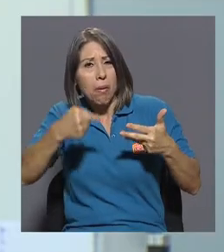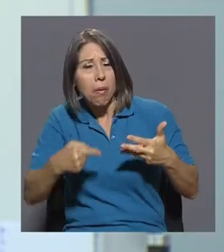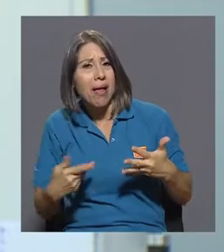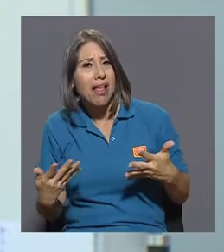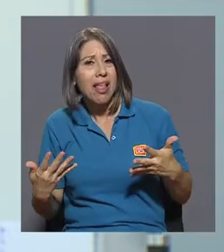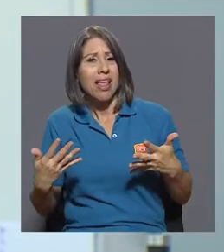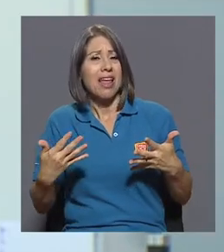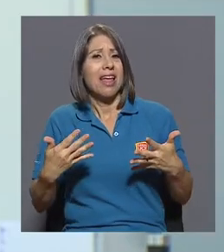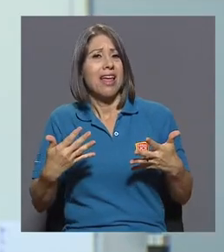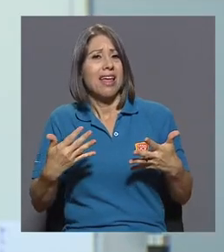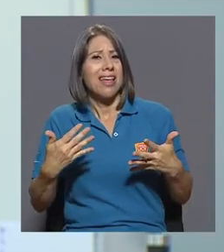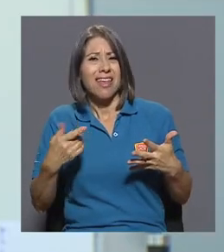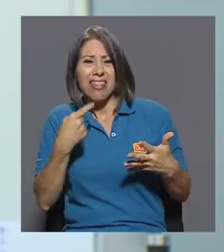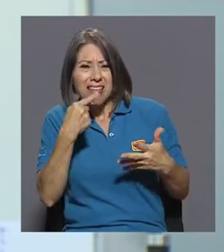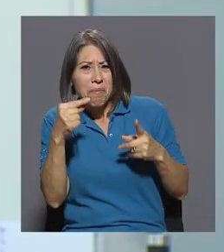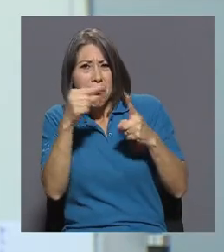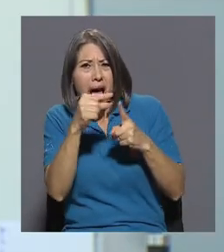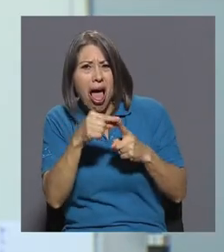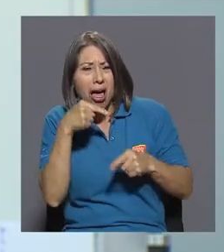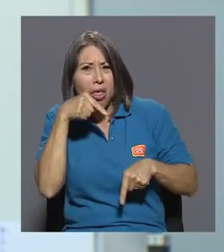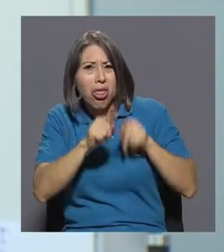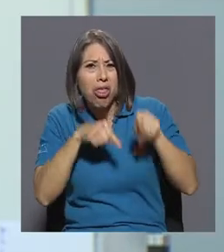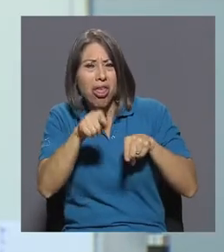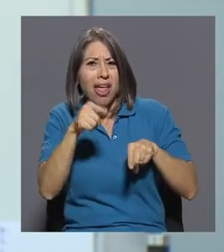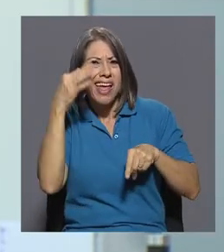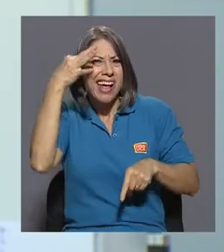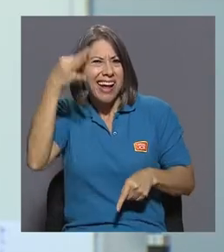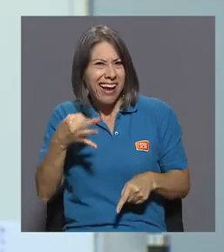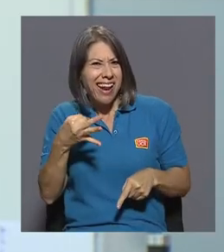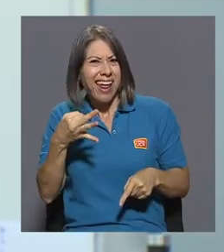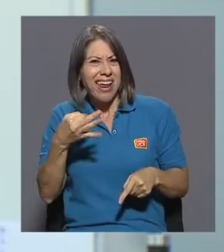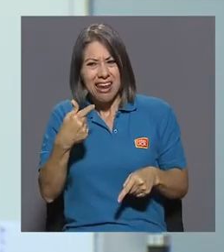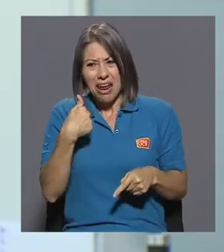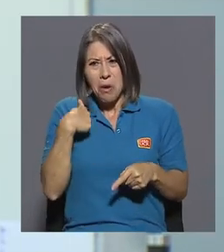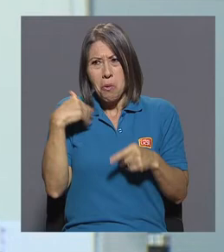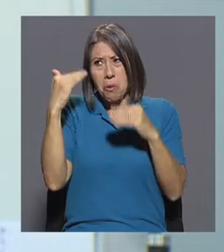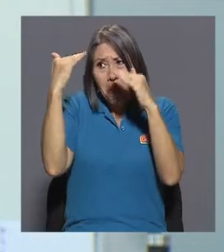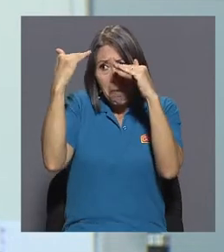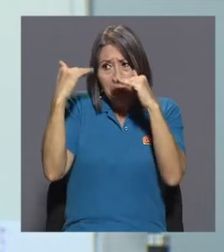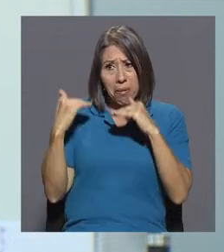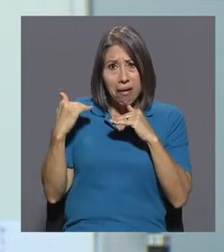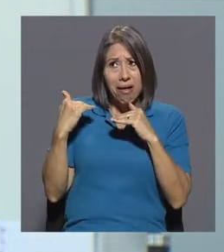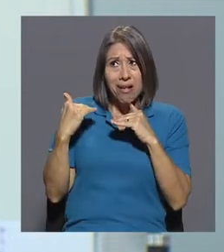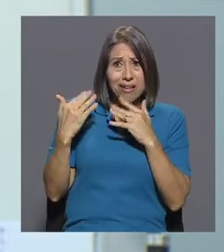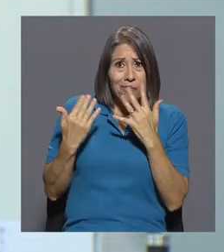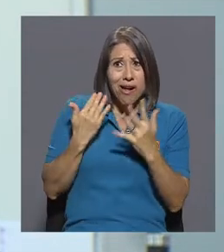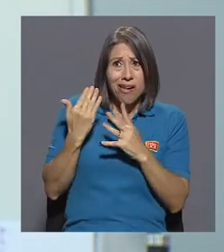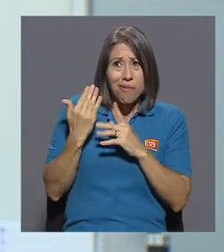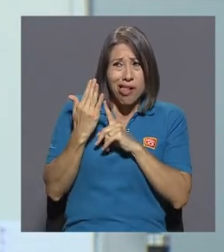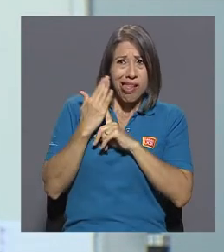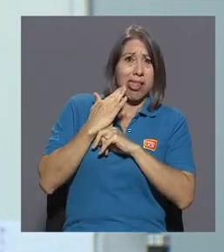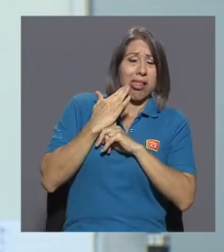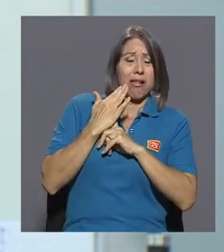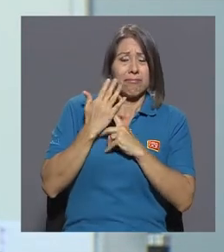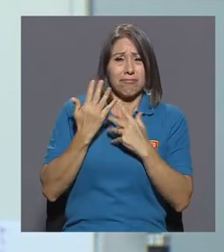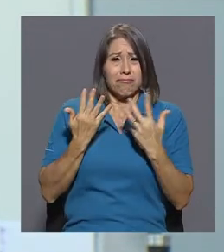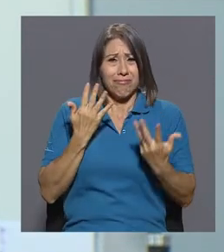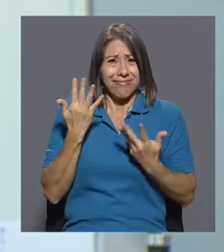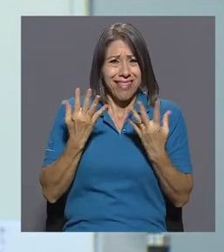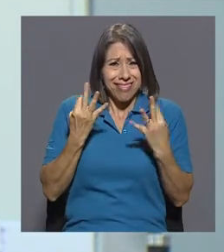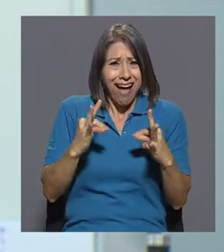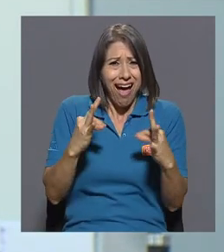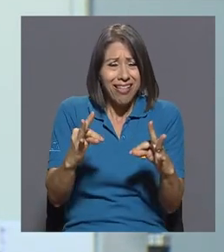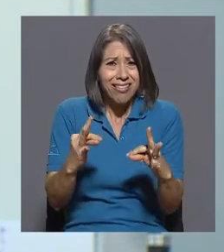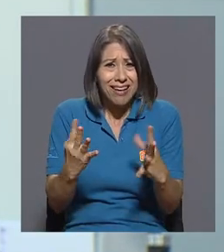creyendo que con eso le van a... lo tratan de minimizar a uno, bajarle a uno el piso, por decirlo de una